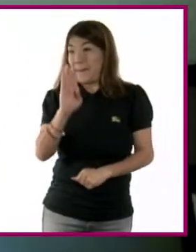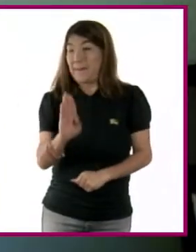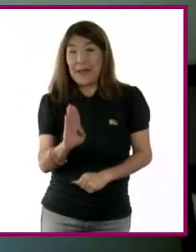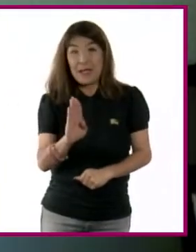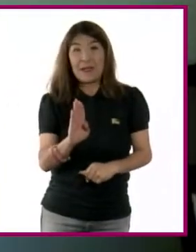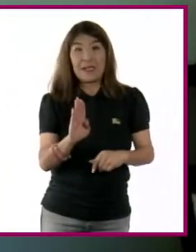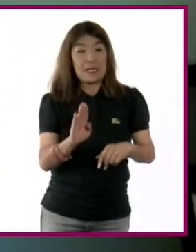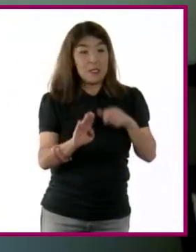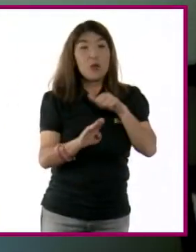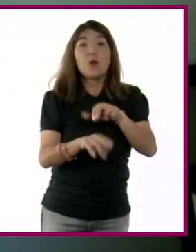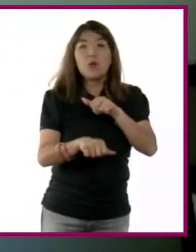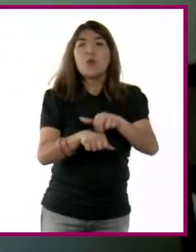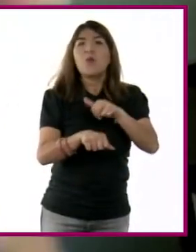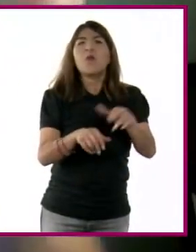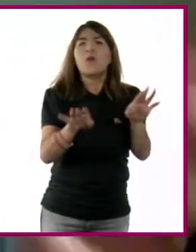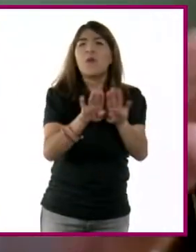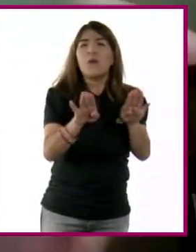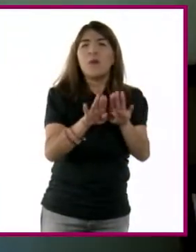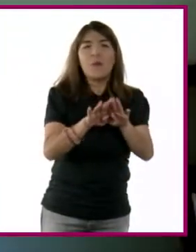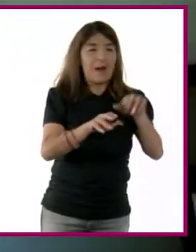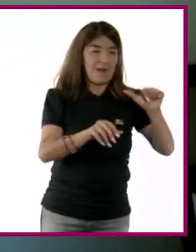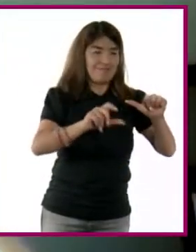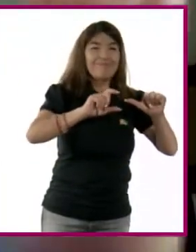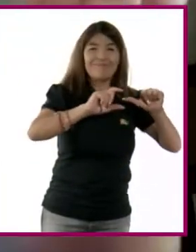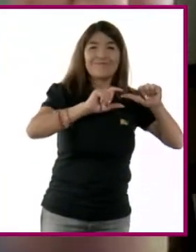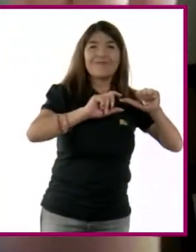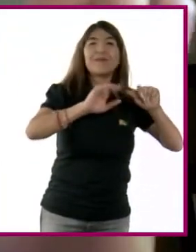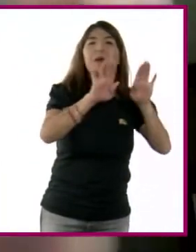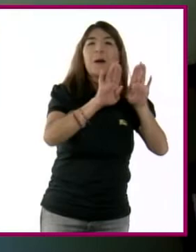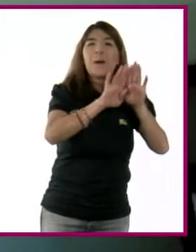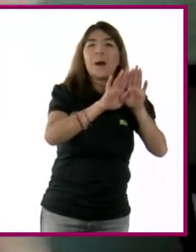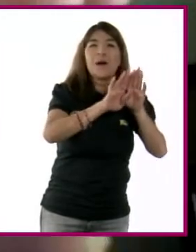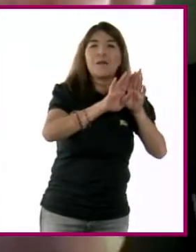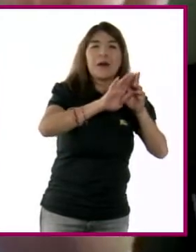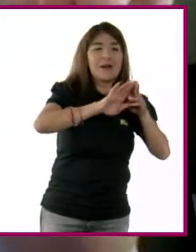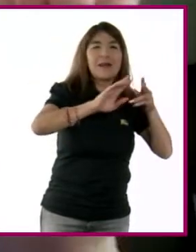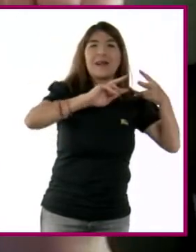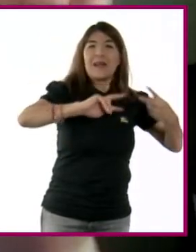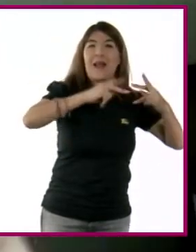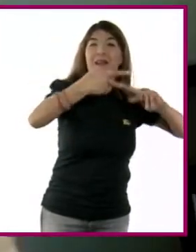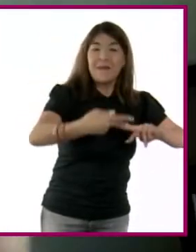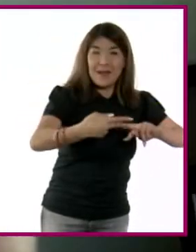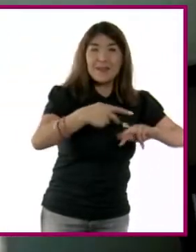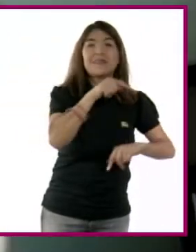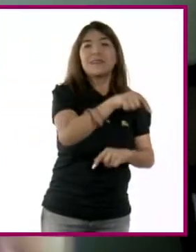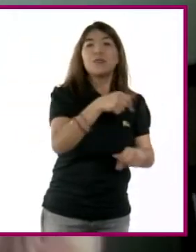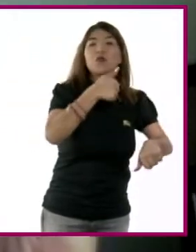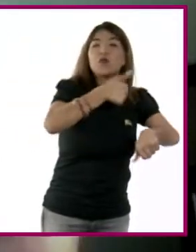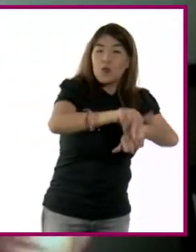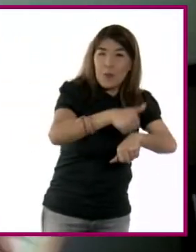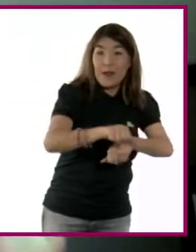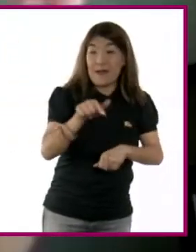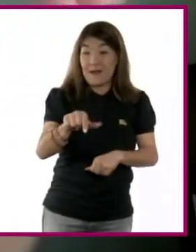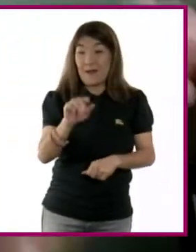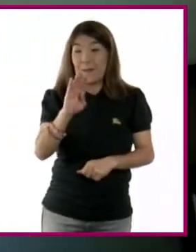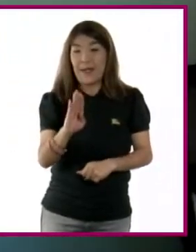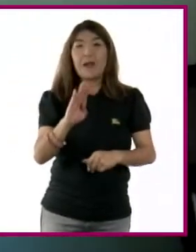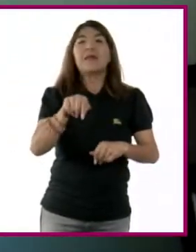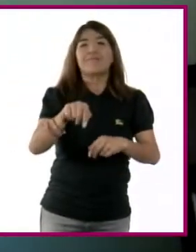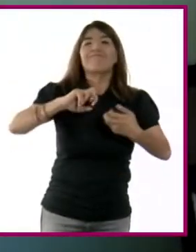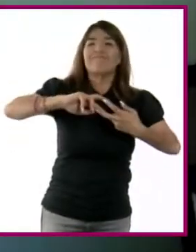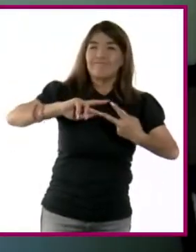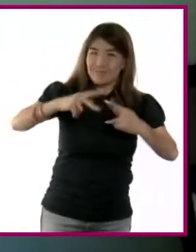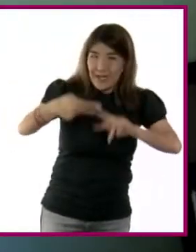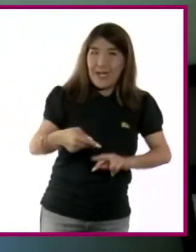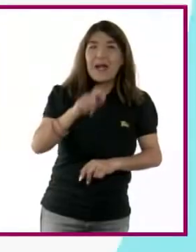con símbolos matemáticos que te pueden permitir entender las proposiciones de una forma, otra vez, muy estructurada,